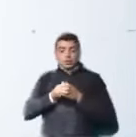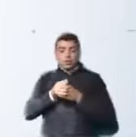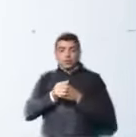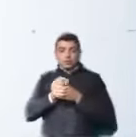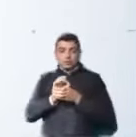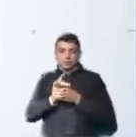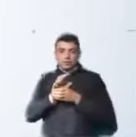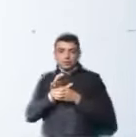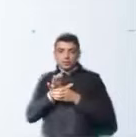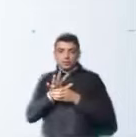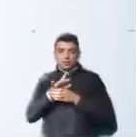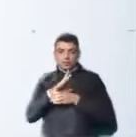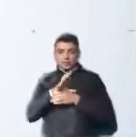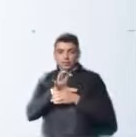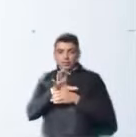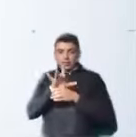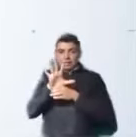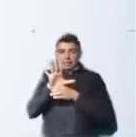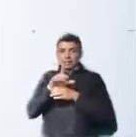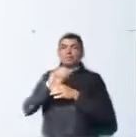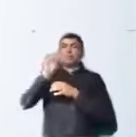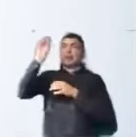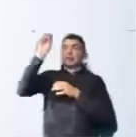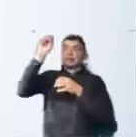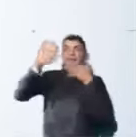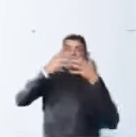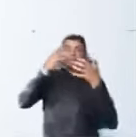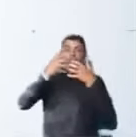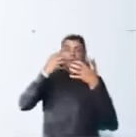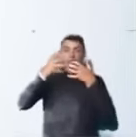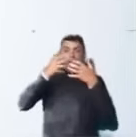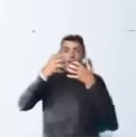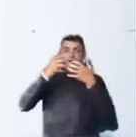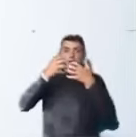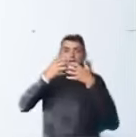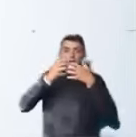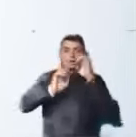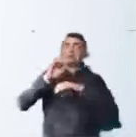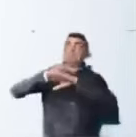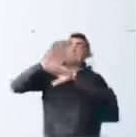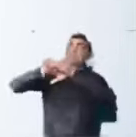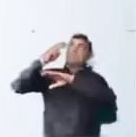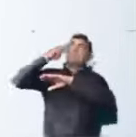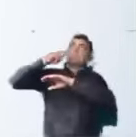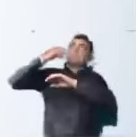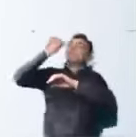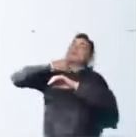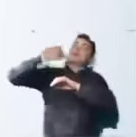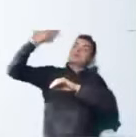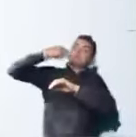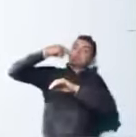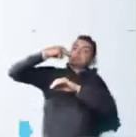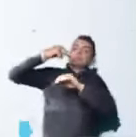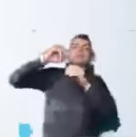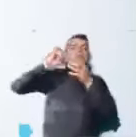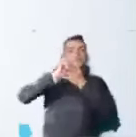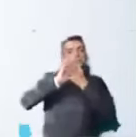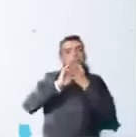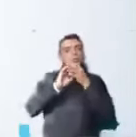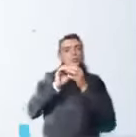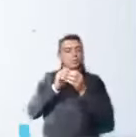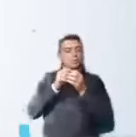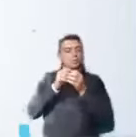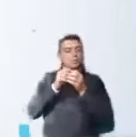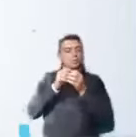de defensa, al sistema inmunológico, que hay algo raro adentro. El complejo mayor de histocompatibilidad, o esas paticas que les menciono, son esas